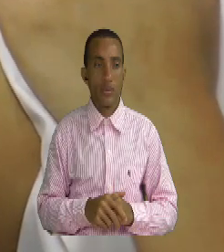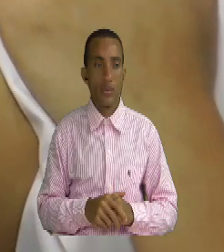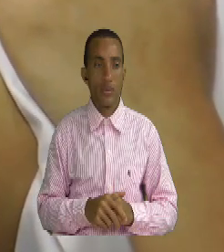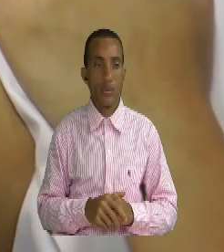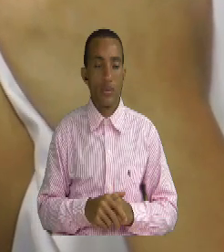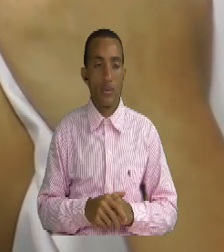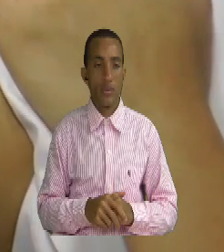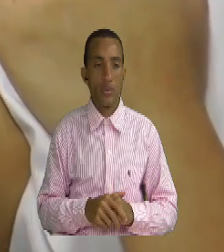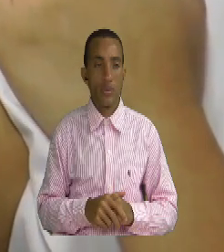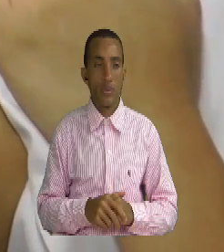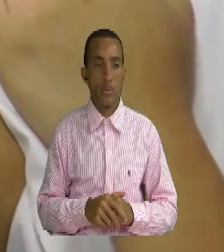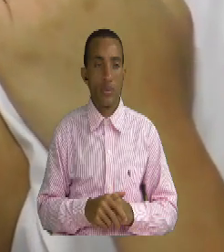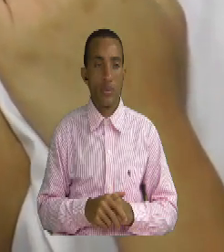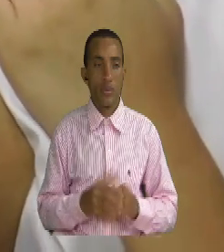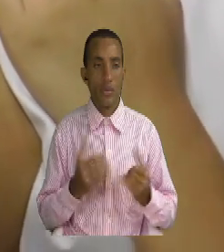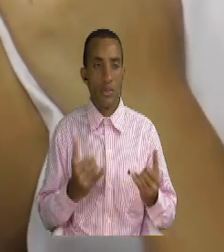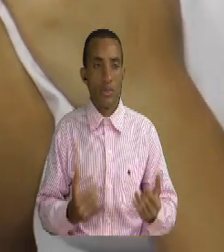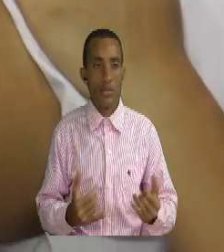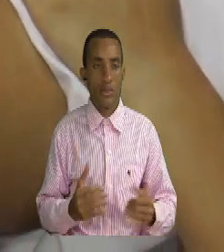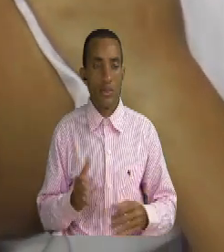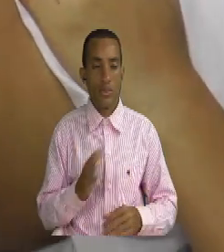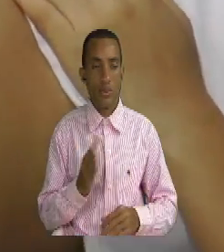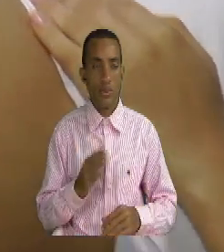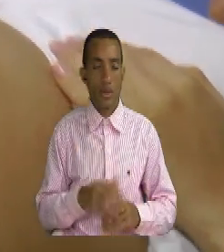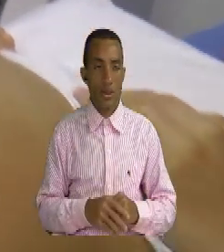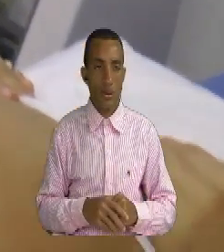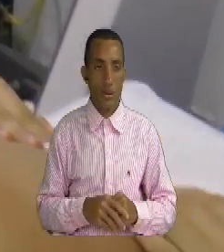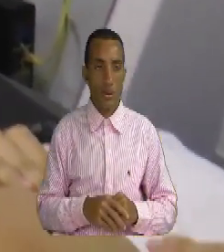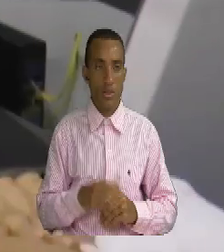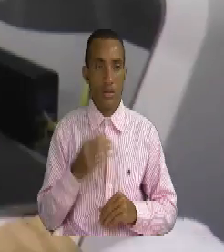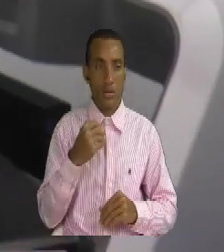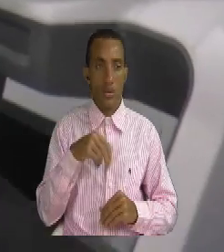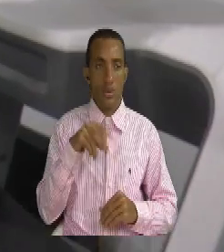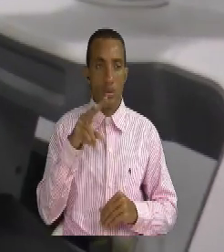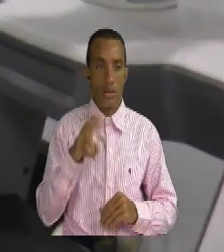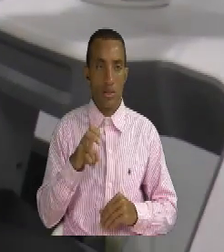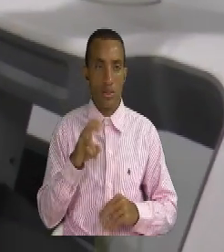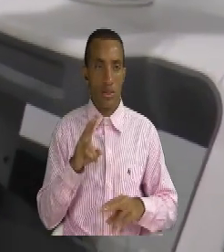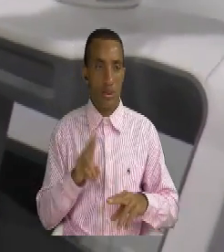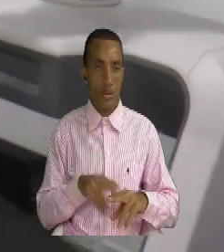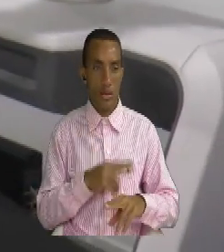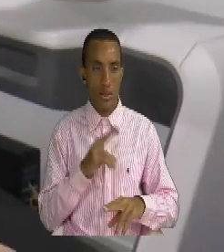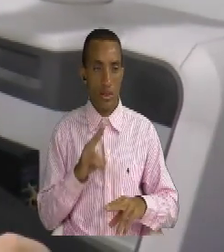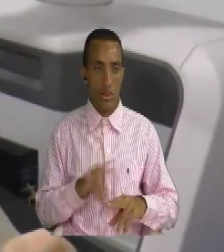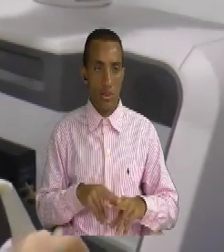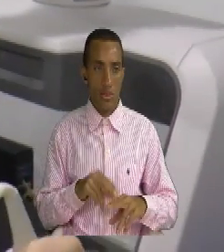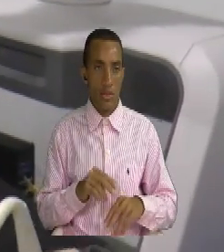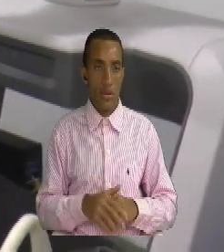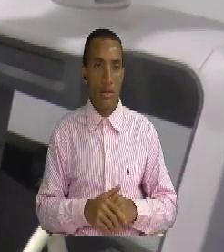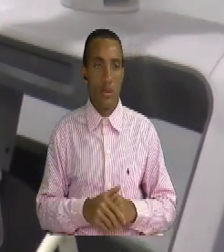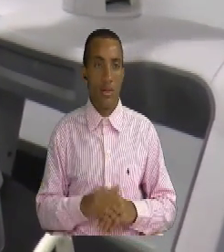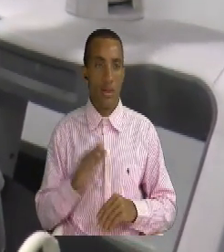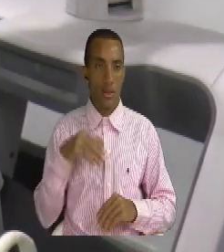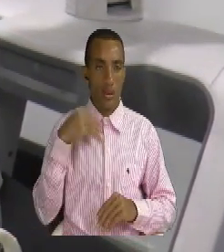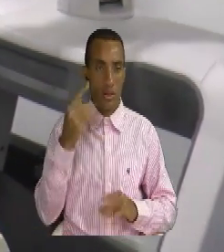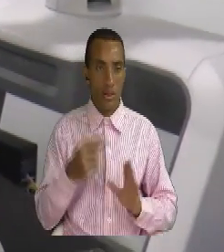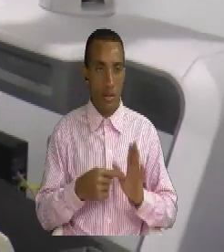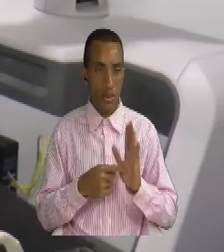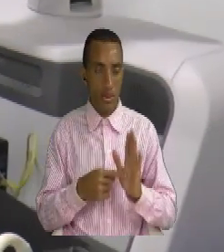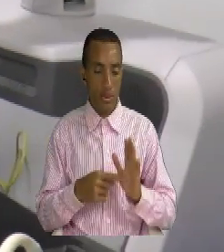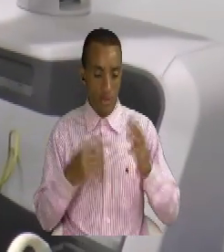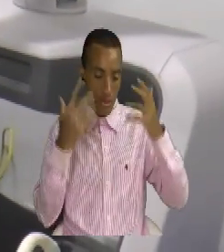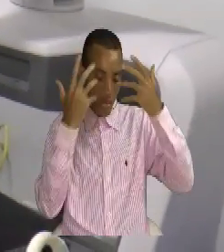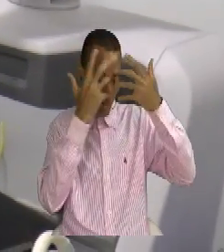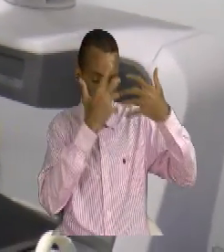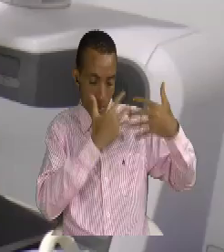Y en este momento Erika tiene un líquido 17 que es completamente normal. Ya empezamos a mirar la anatomía parte